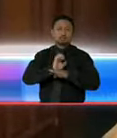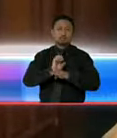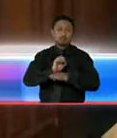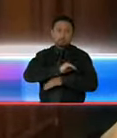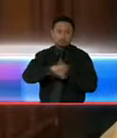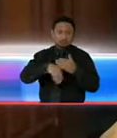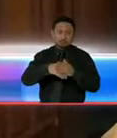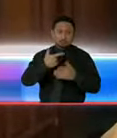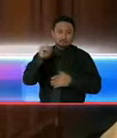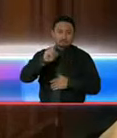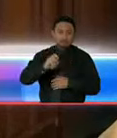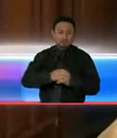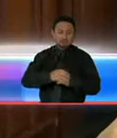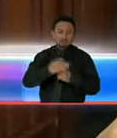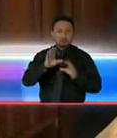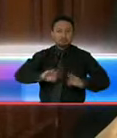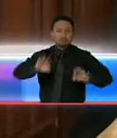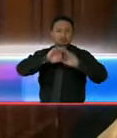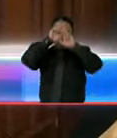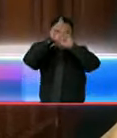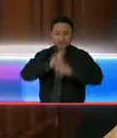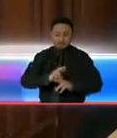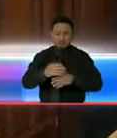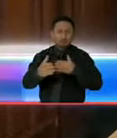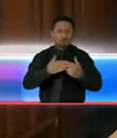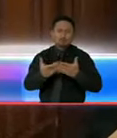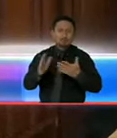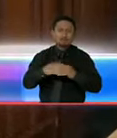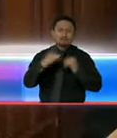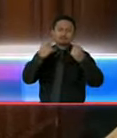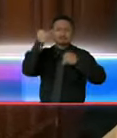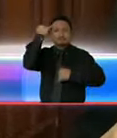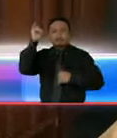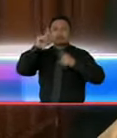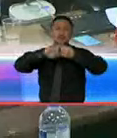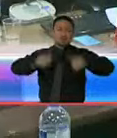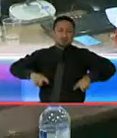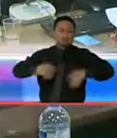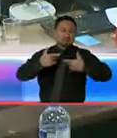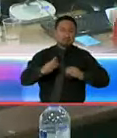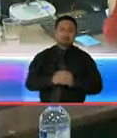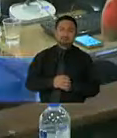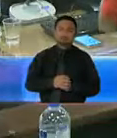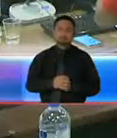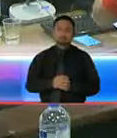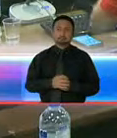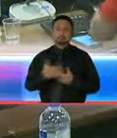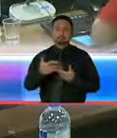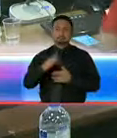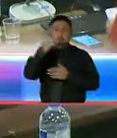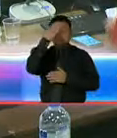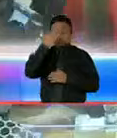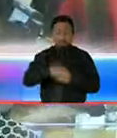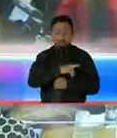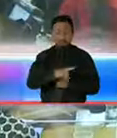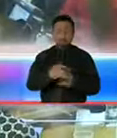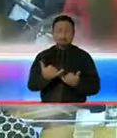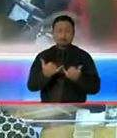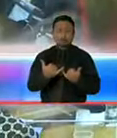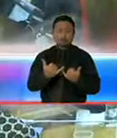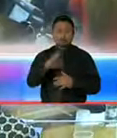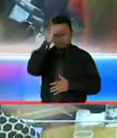tenemos que aprendernos a respetar por muchas diferencias políticas que tengamos. Además de que reconocen que a estas alturas una resolución